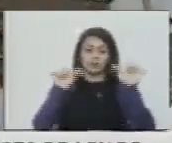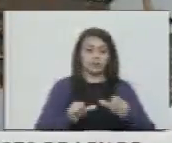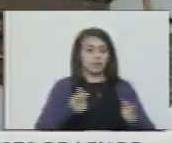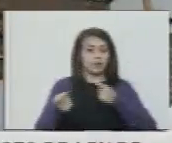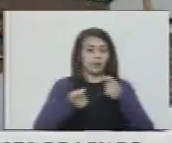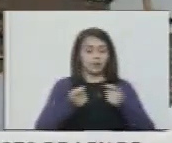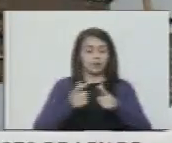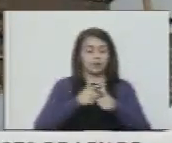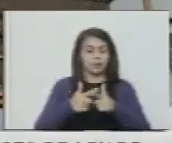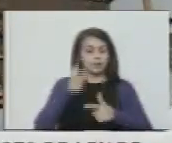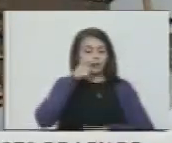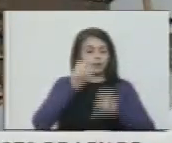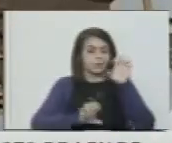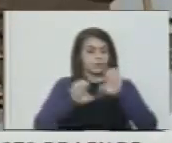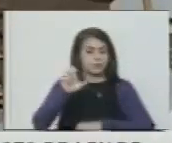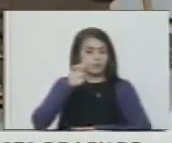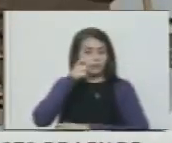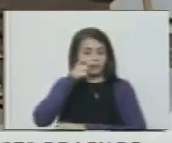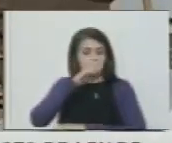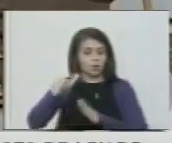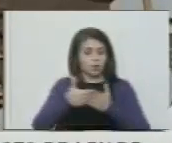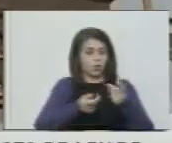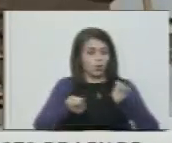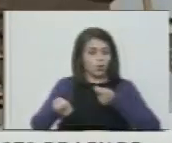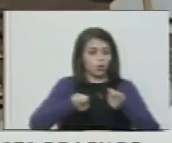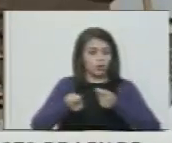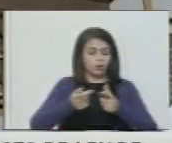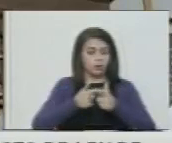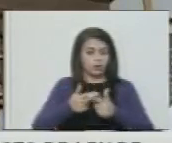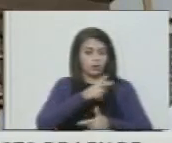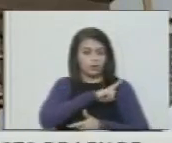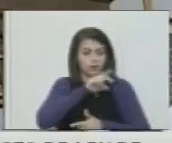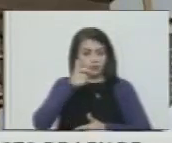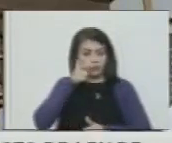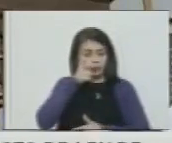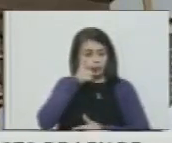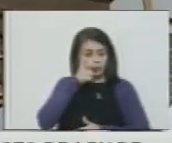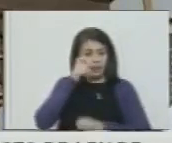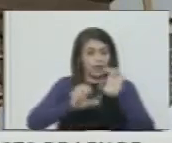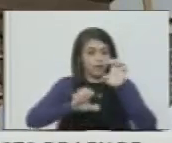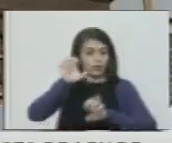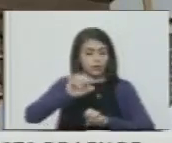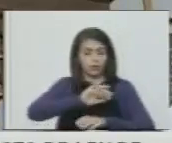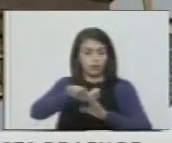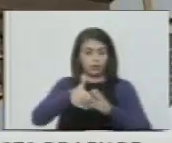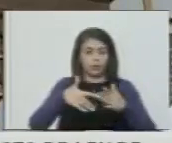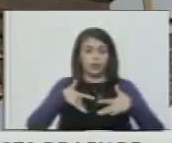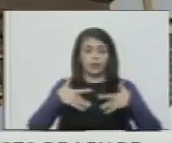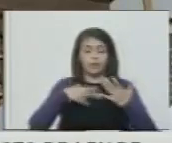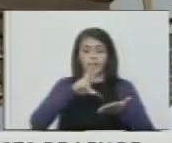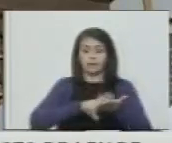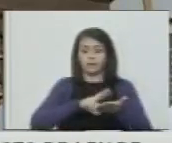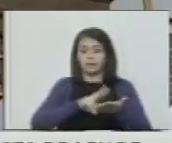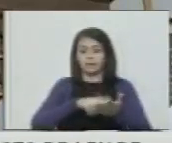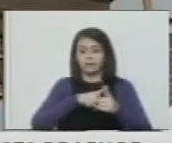Establecer el sistema de regulación, inspección, vigilancia, control, supervisión y fiscalización de la